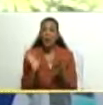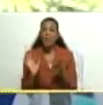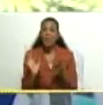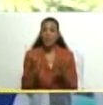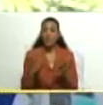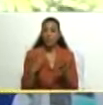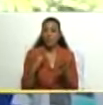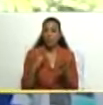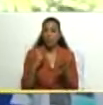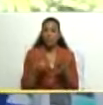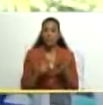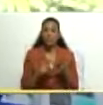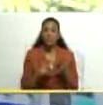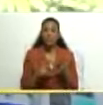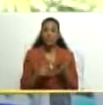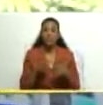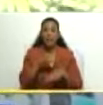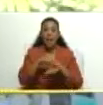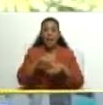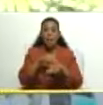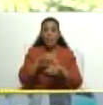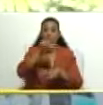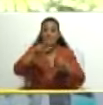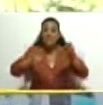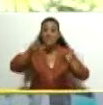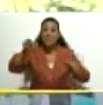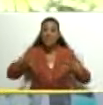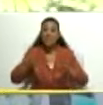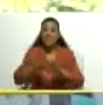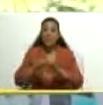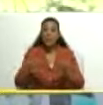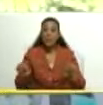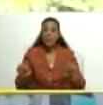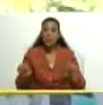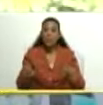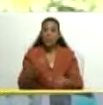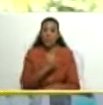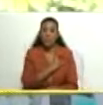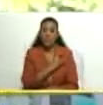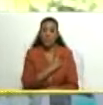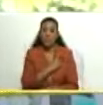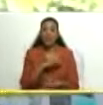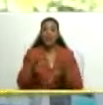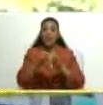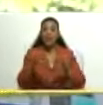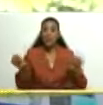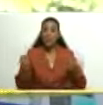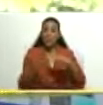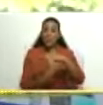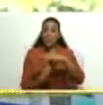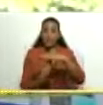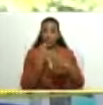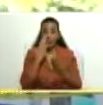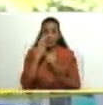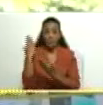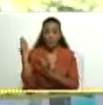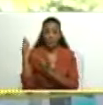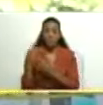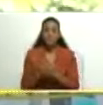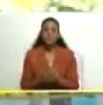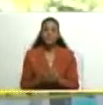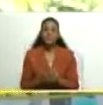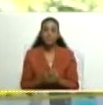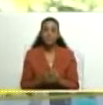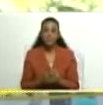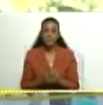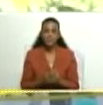también las ministras de Educación Universitaria y ministra de Educación, Sandra Oblita